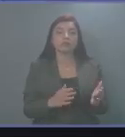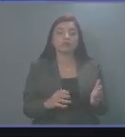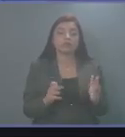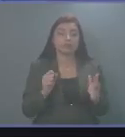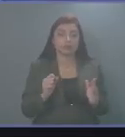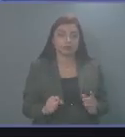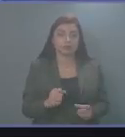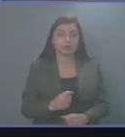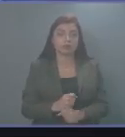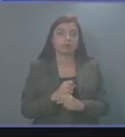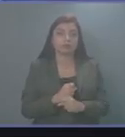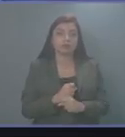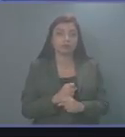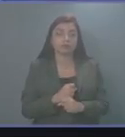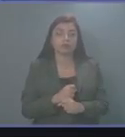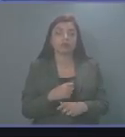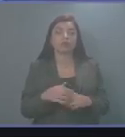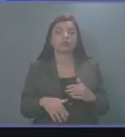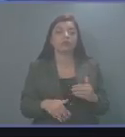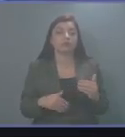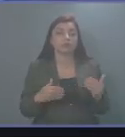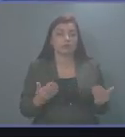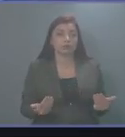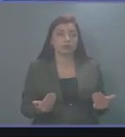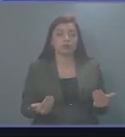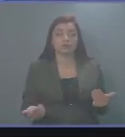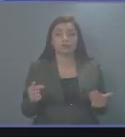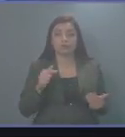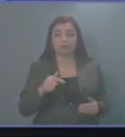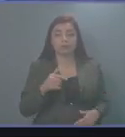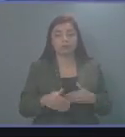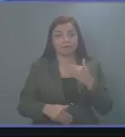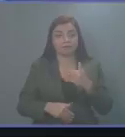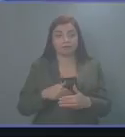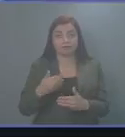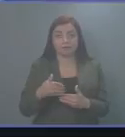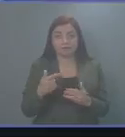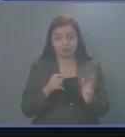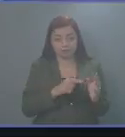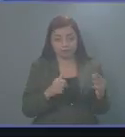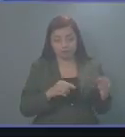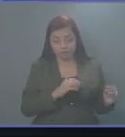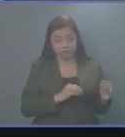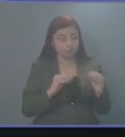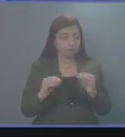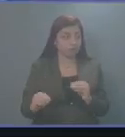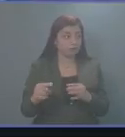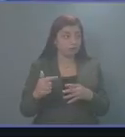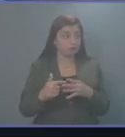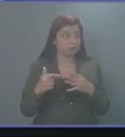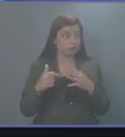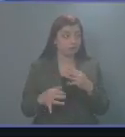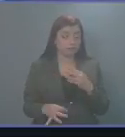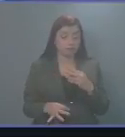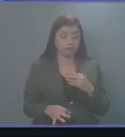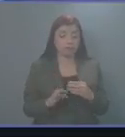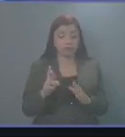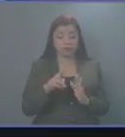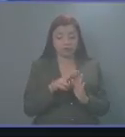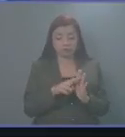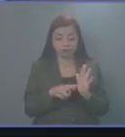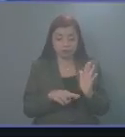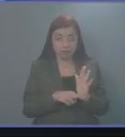de garantías mobiliarias que, para efecto de aplicación de dicha ley y de su